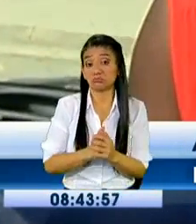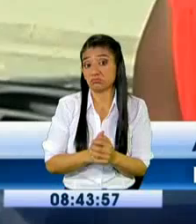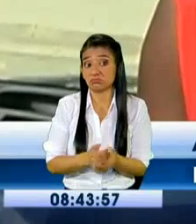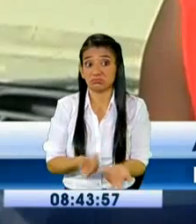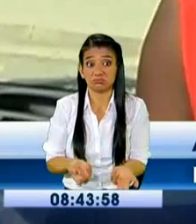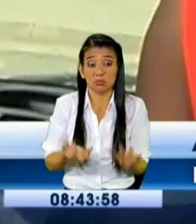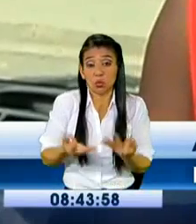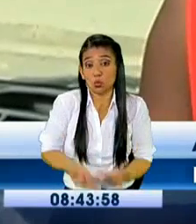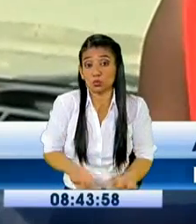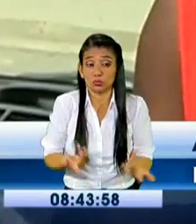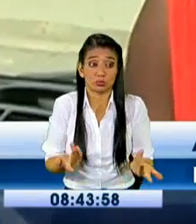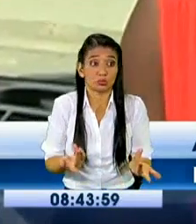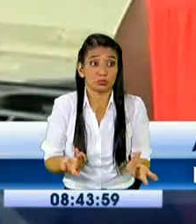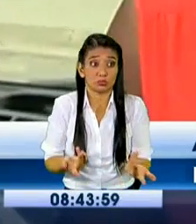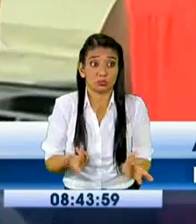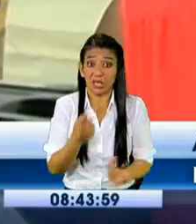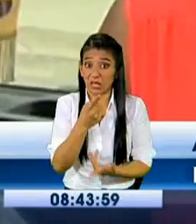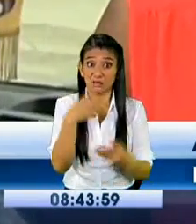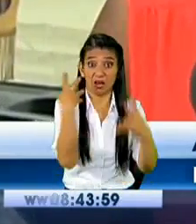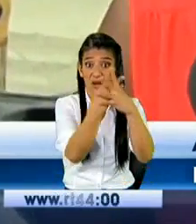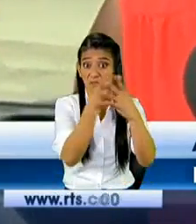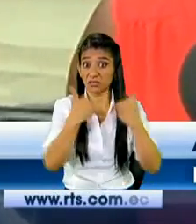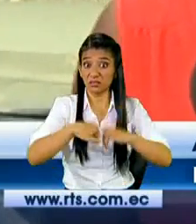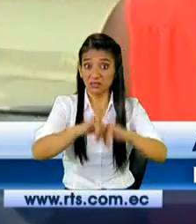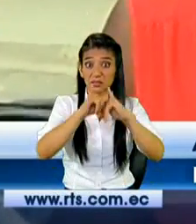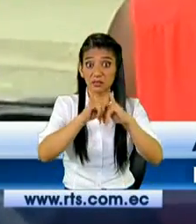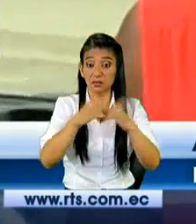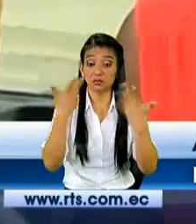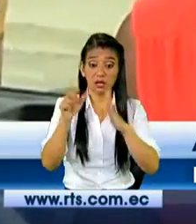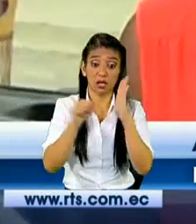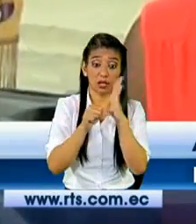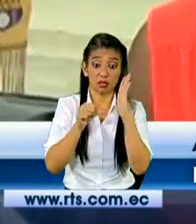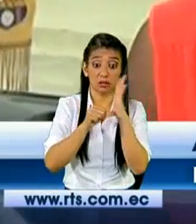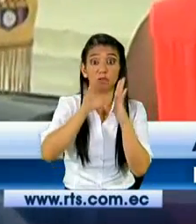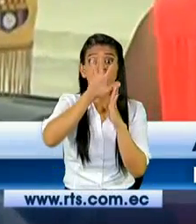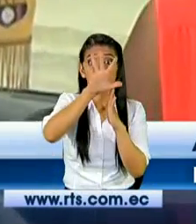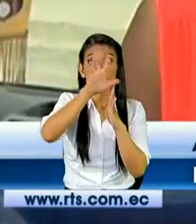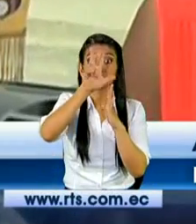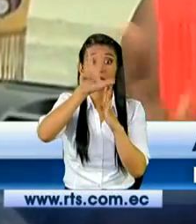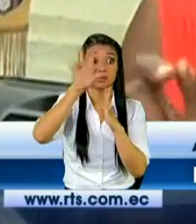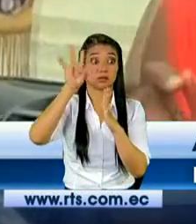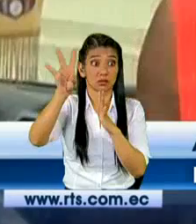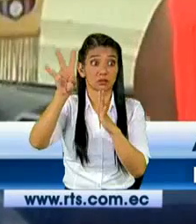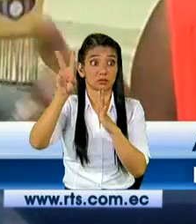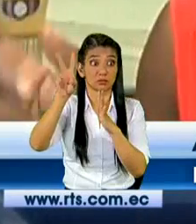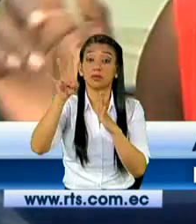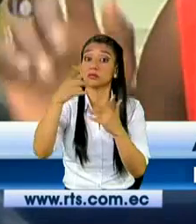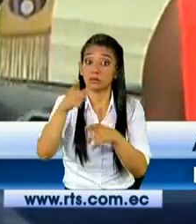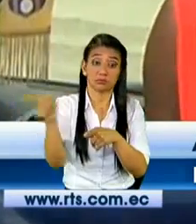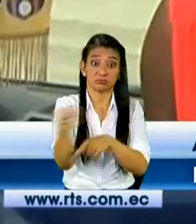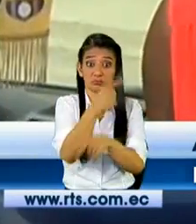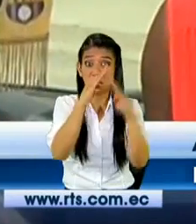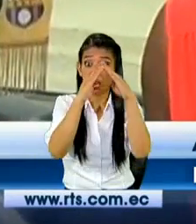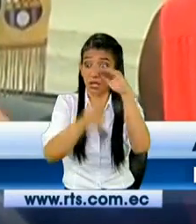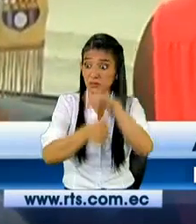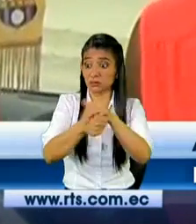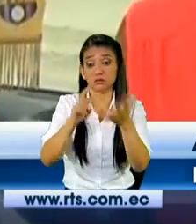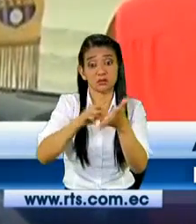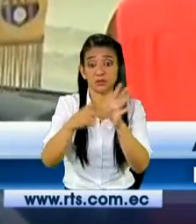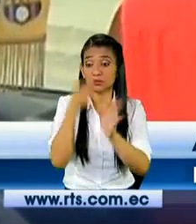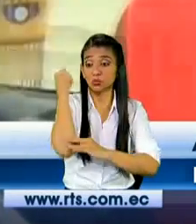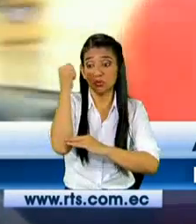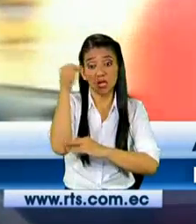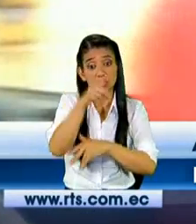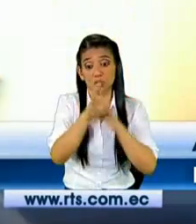momento ella aún se encuentra detenida y no se le ha dado según el artículo 537, el arresto domiciliario, se está vulnerando sus